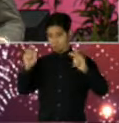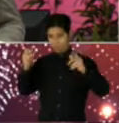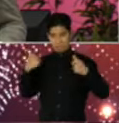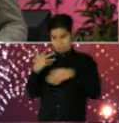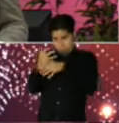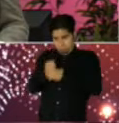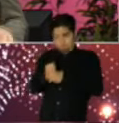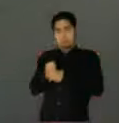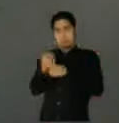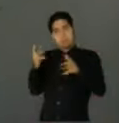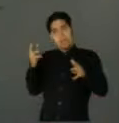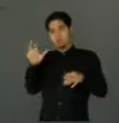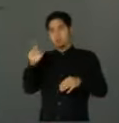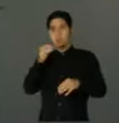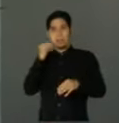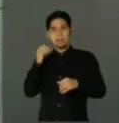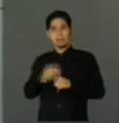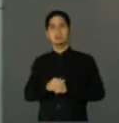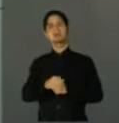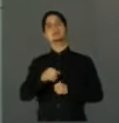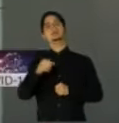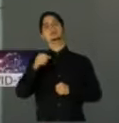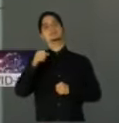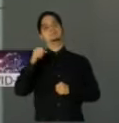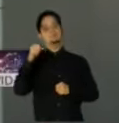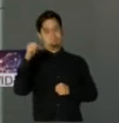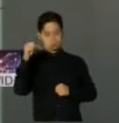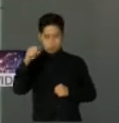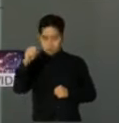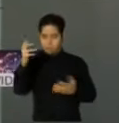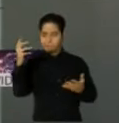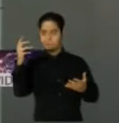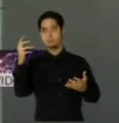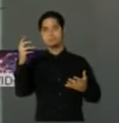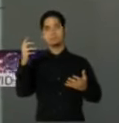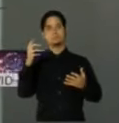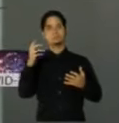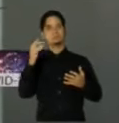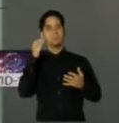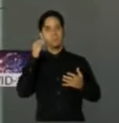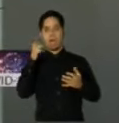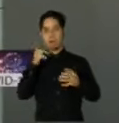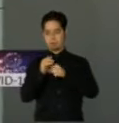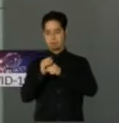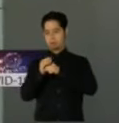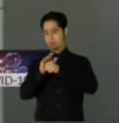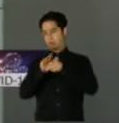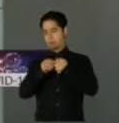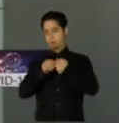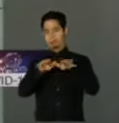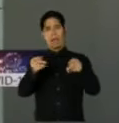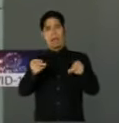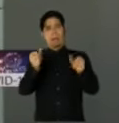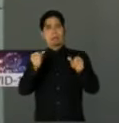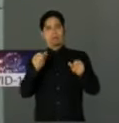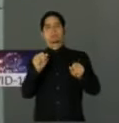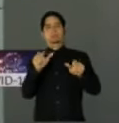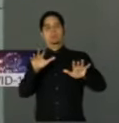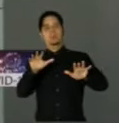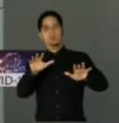tiene ya, sí, en su casa. Es un fenómeno que ocurrió, obviamente esta pandemia nos cayó encima bien rápido.